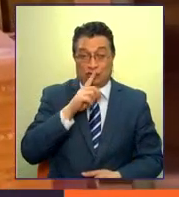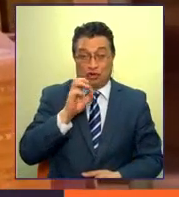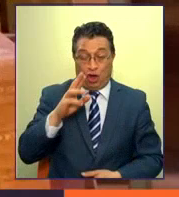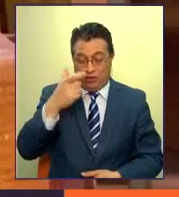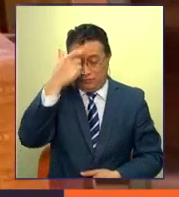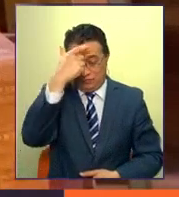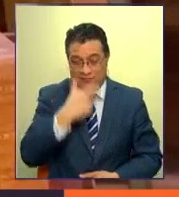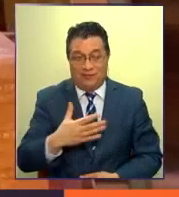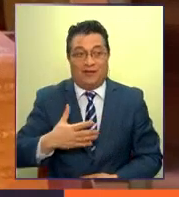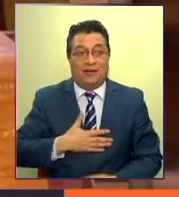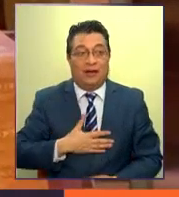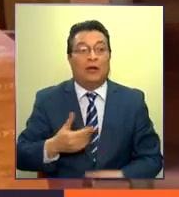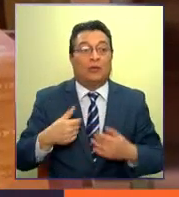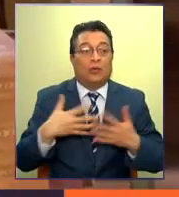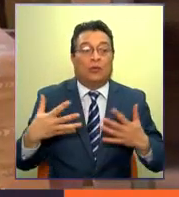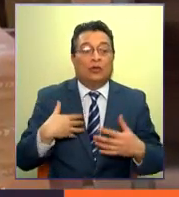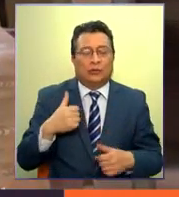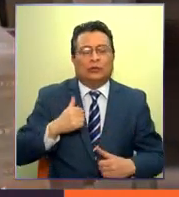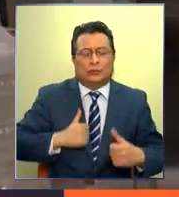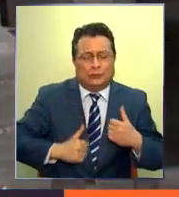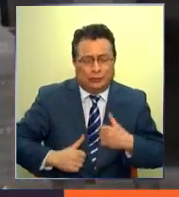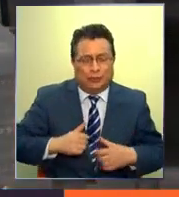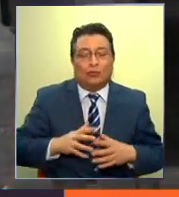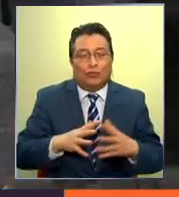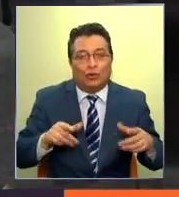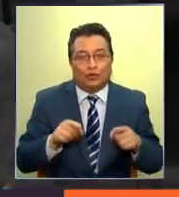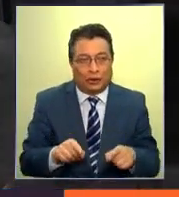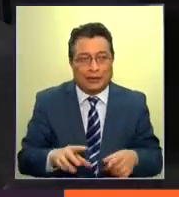mí me hace sufrir mucho esto.